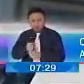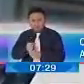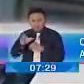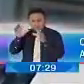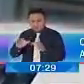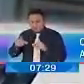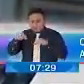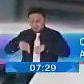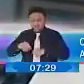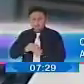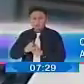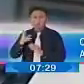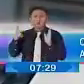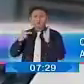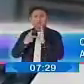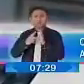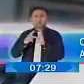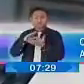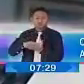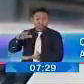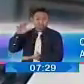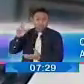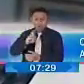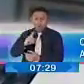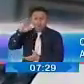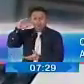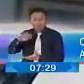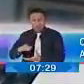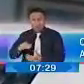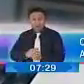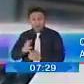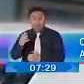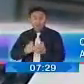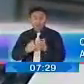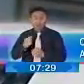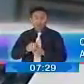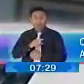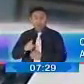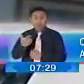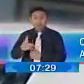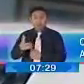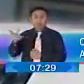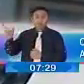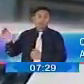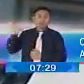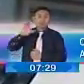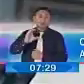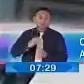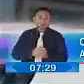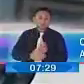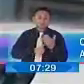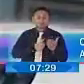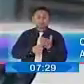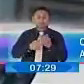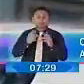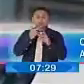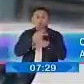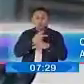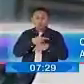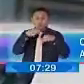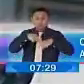mucho más liviano de este exceso regulatorio que tiene y que afecta directamente a la competitividad. Desde el lado del Ministerio de la Producción